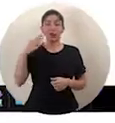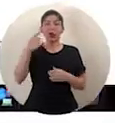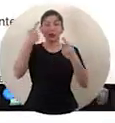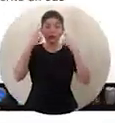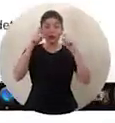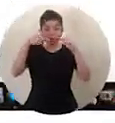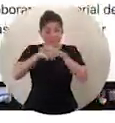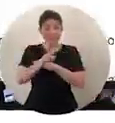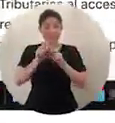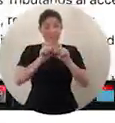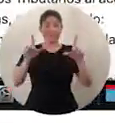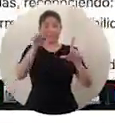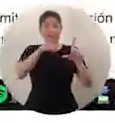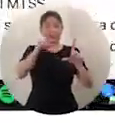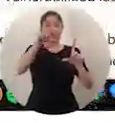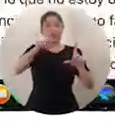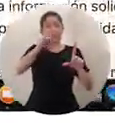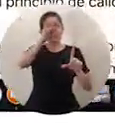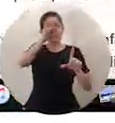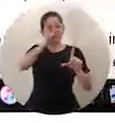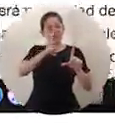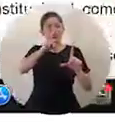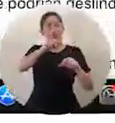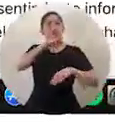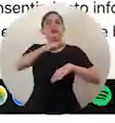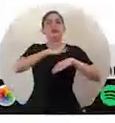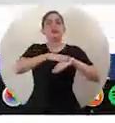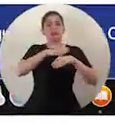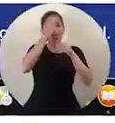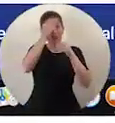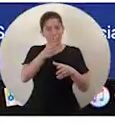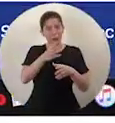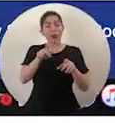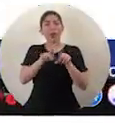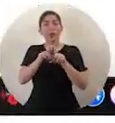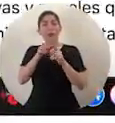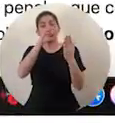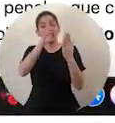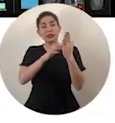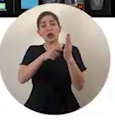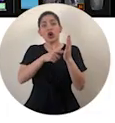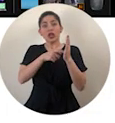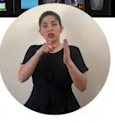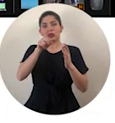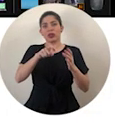Una vez en el sitio, deberá leer detenidamente el consentimiento informado y aceptar las condiciones allí